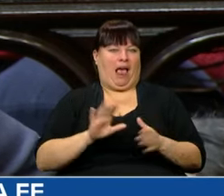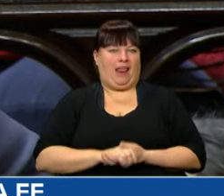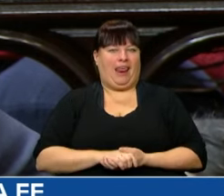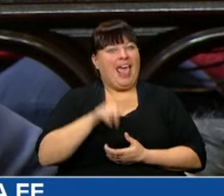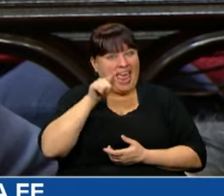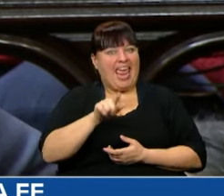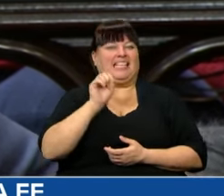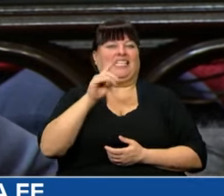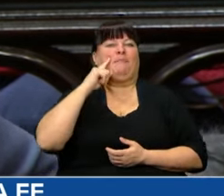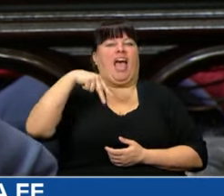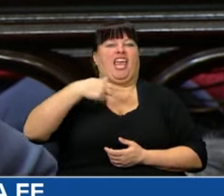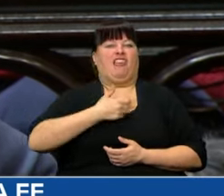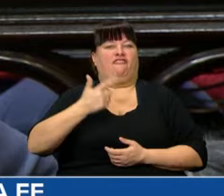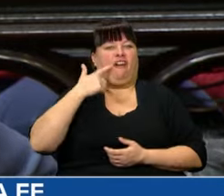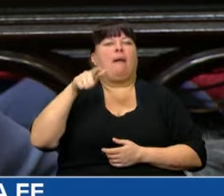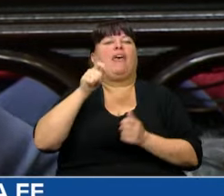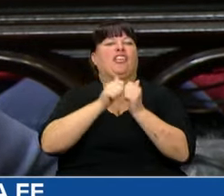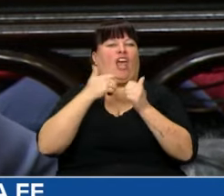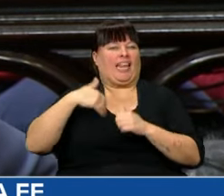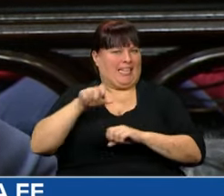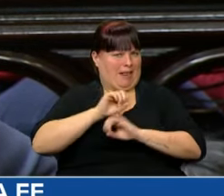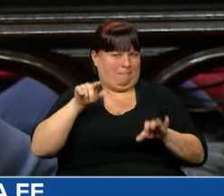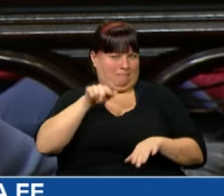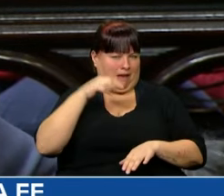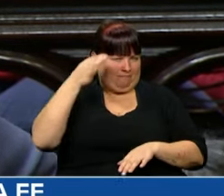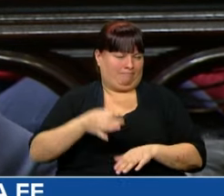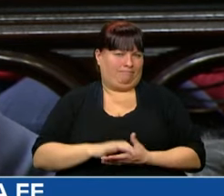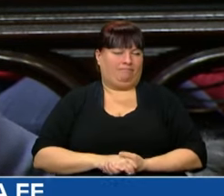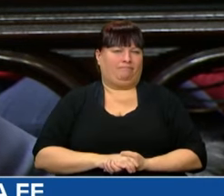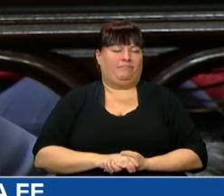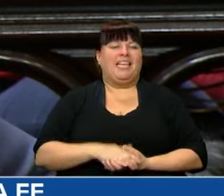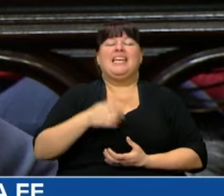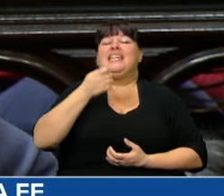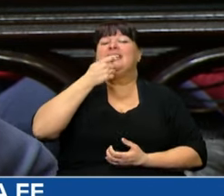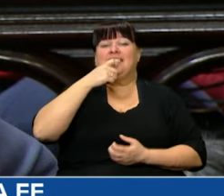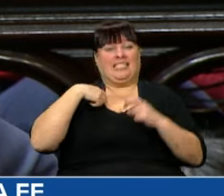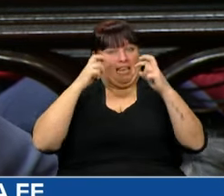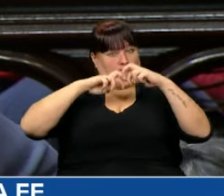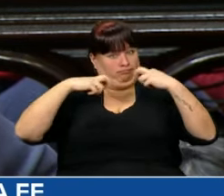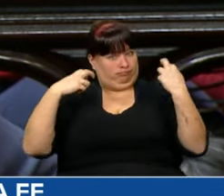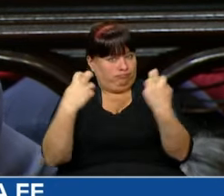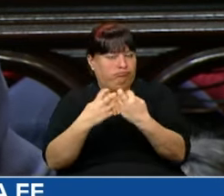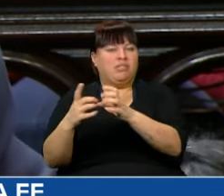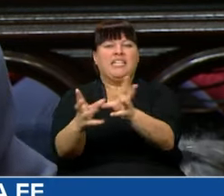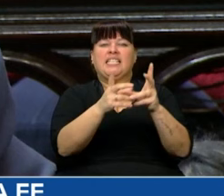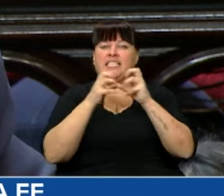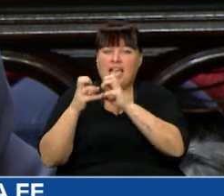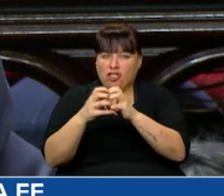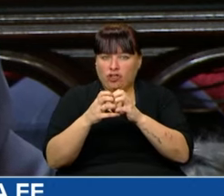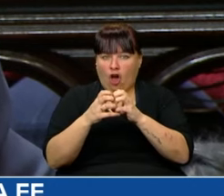Estas son las infamias de la historia argentina. Nunca estar sentados en una